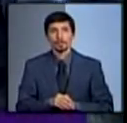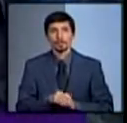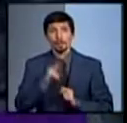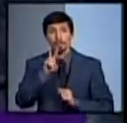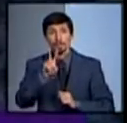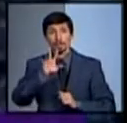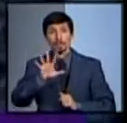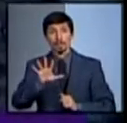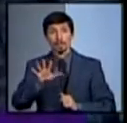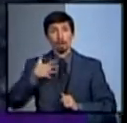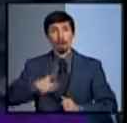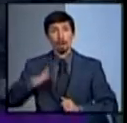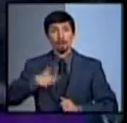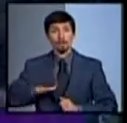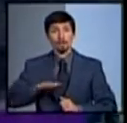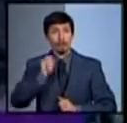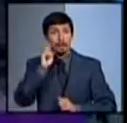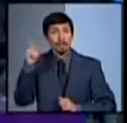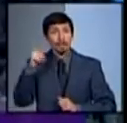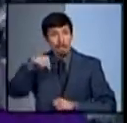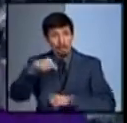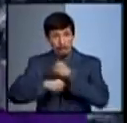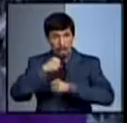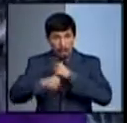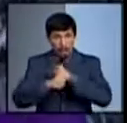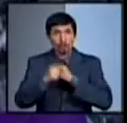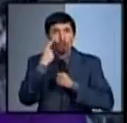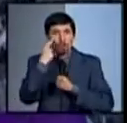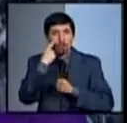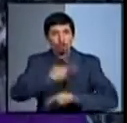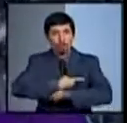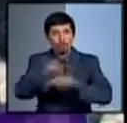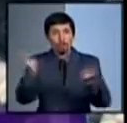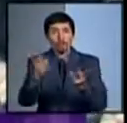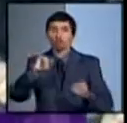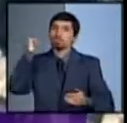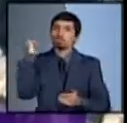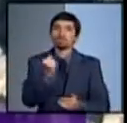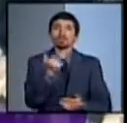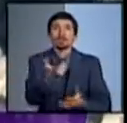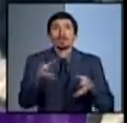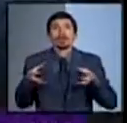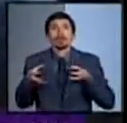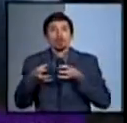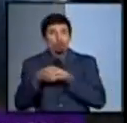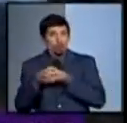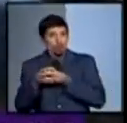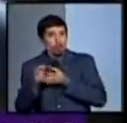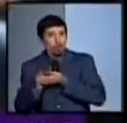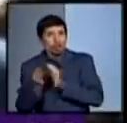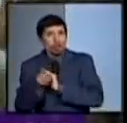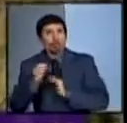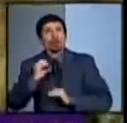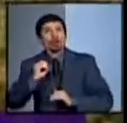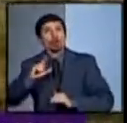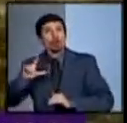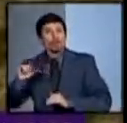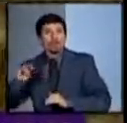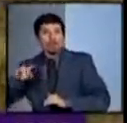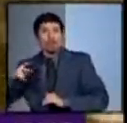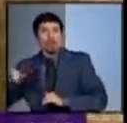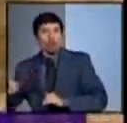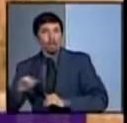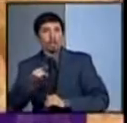El 25 de abril de este año se conoce públicamente el macabro crimen de la llamada secta de Coyihuay. Un